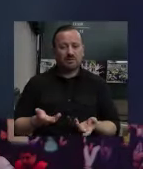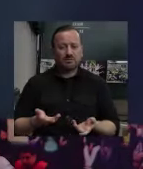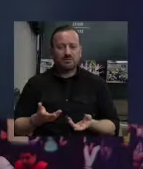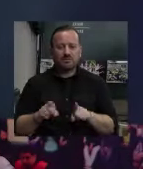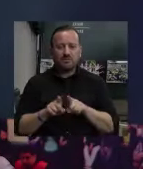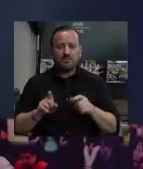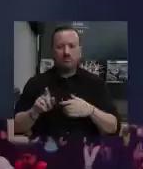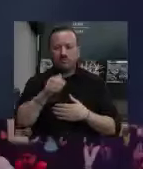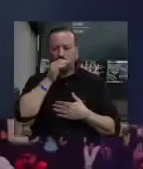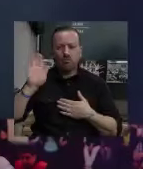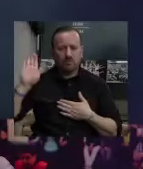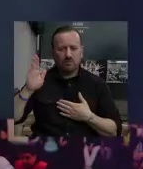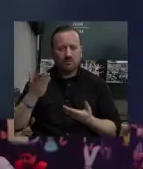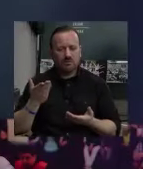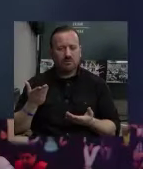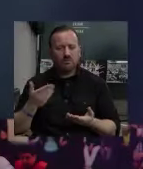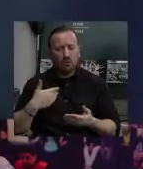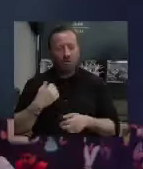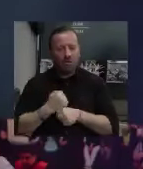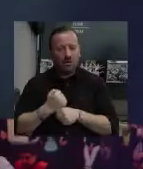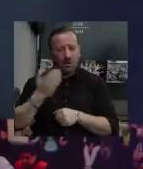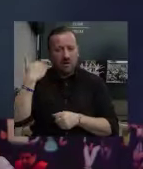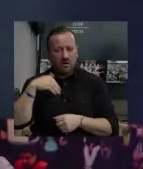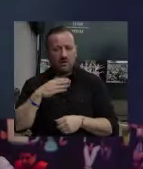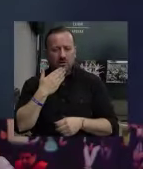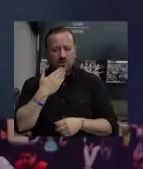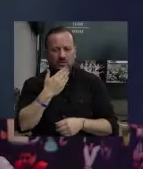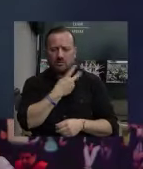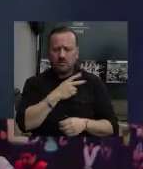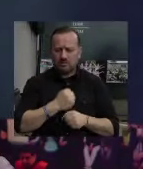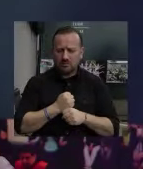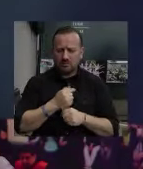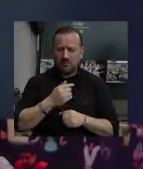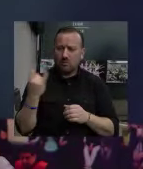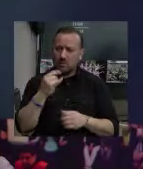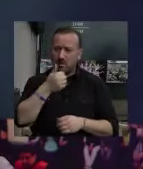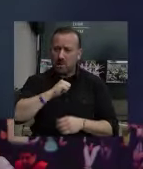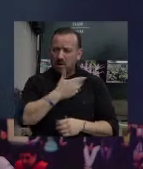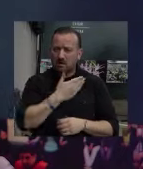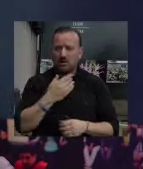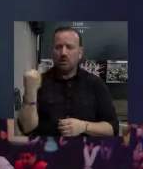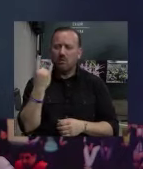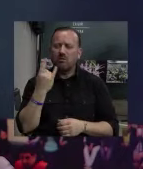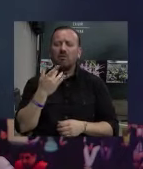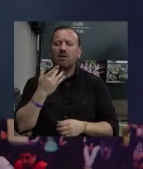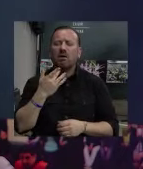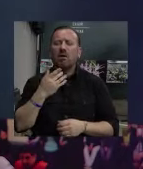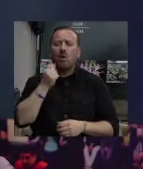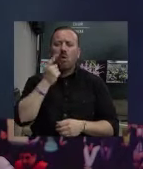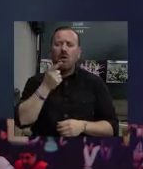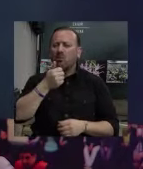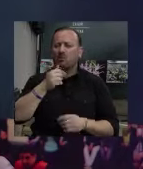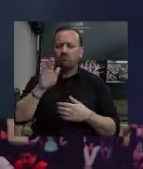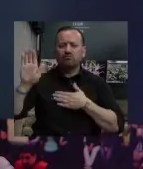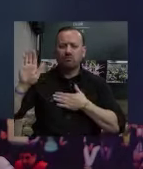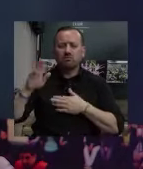La promesa donde yo trabajaba es también una universidad privada la universidad qué promesa le hace a la gente que viene